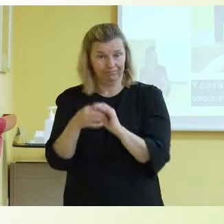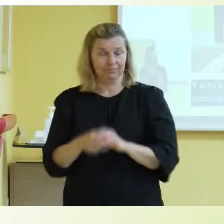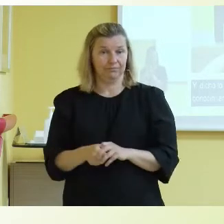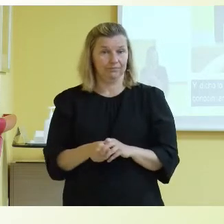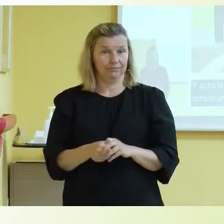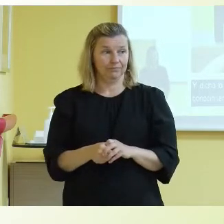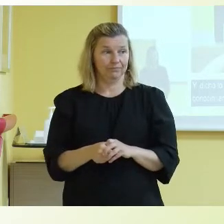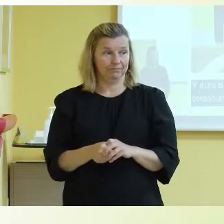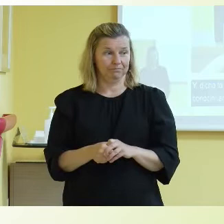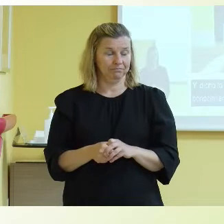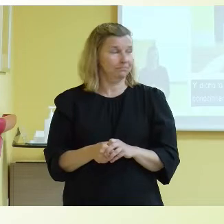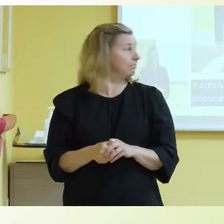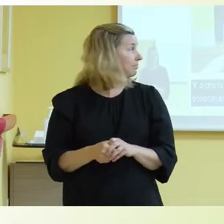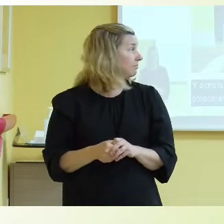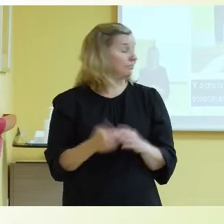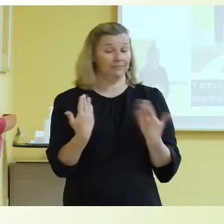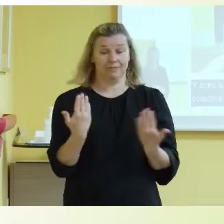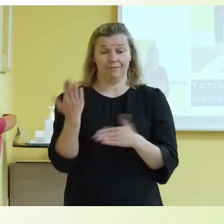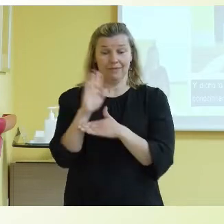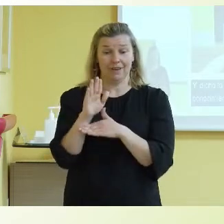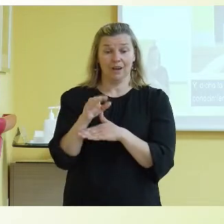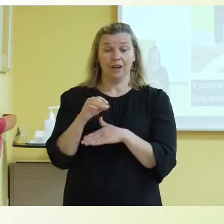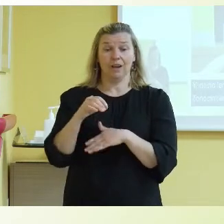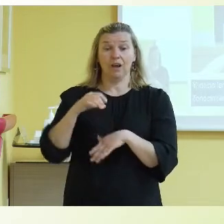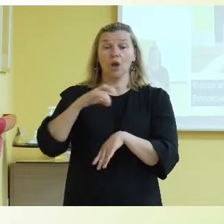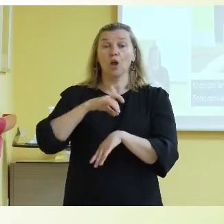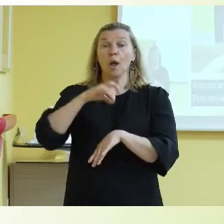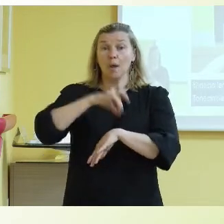Tenemos aquí al doctor Manuel Posada de la Paz,